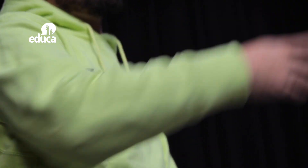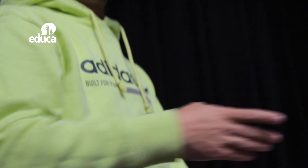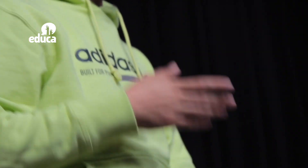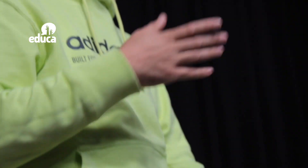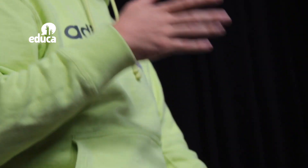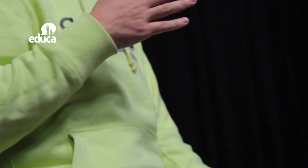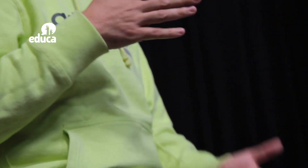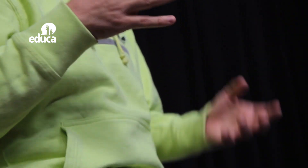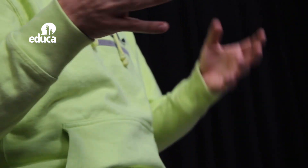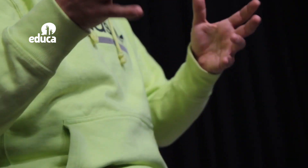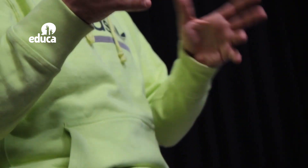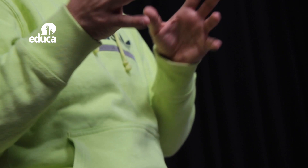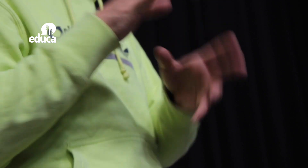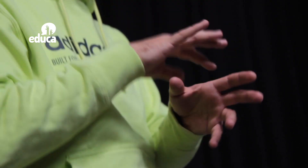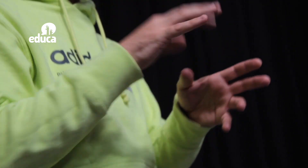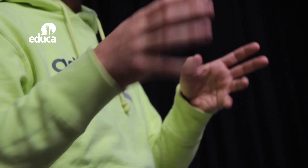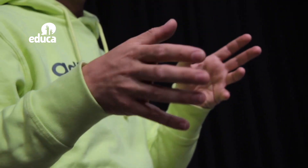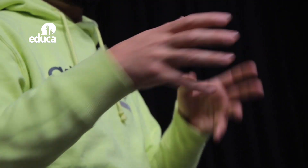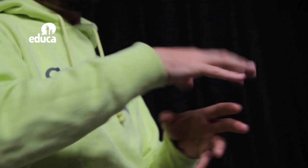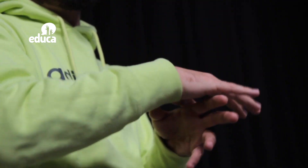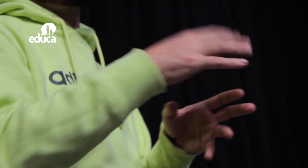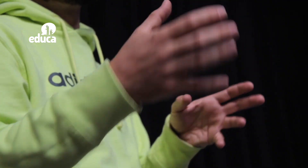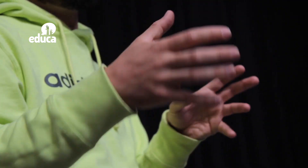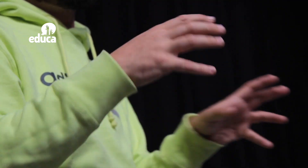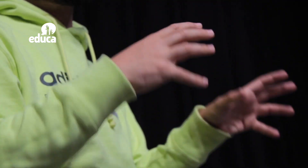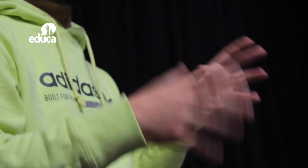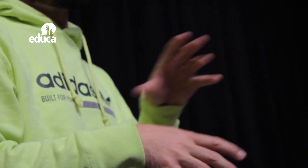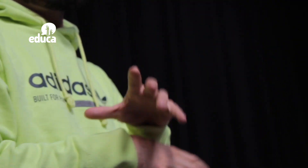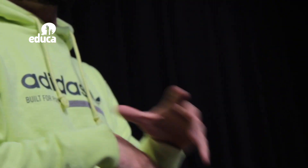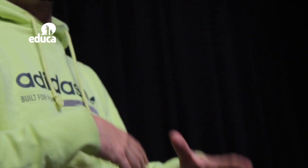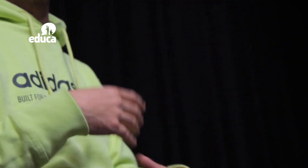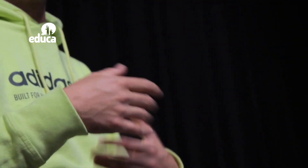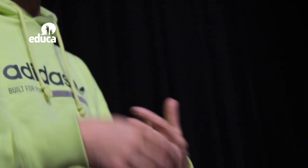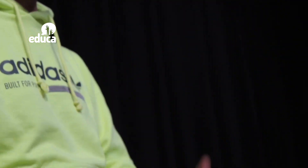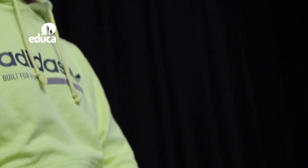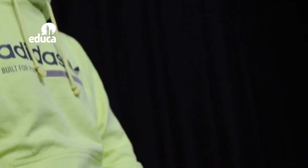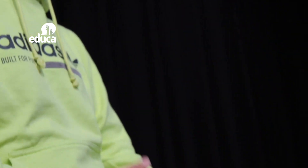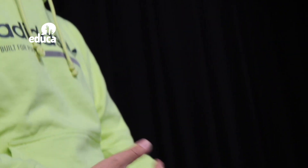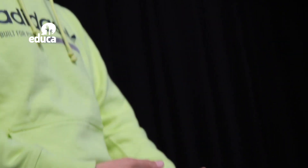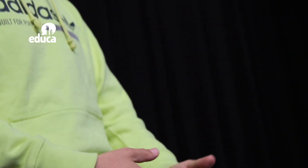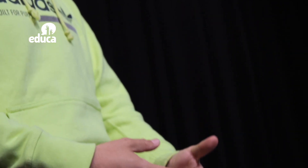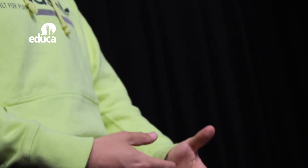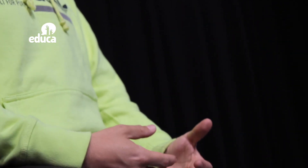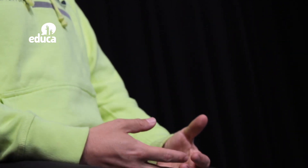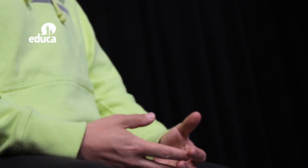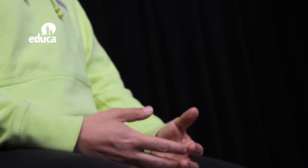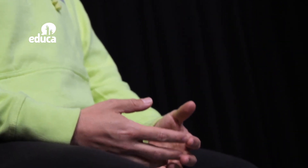solo camino ni una sola dirección, sino quiero poder mutar, mezclar cosas, poder